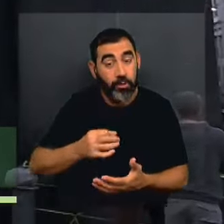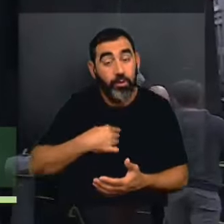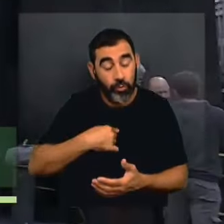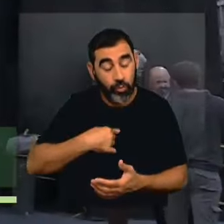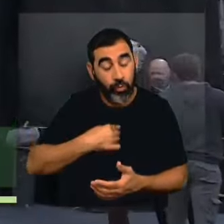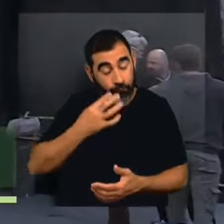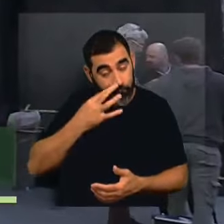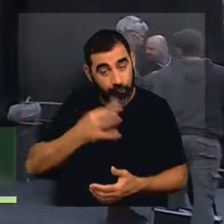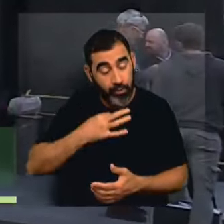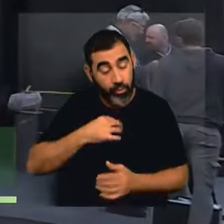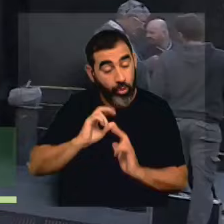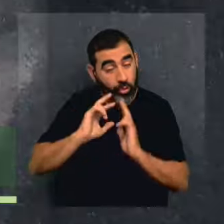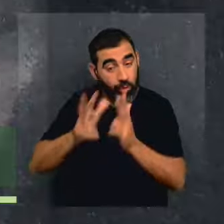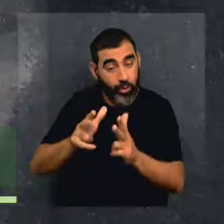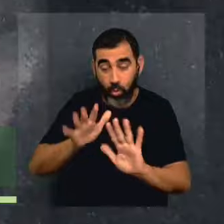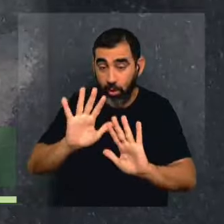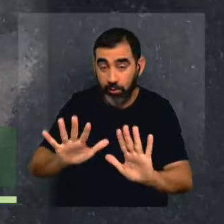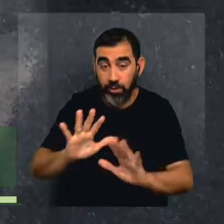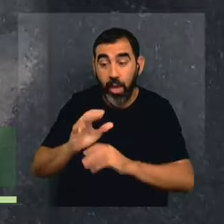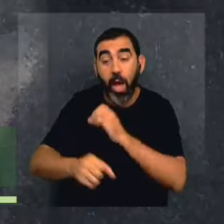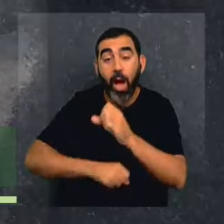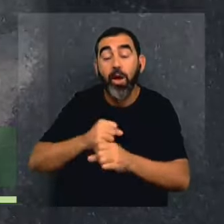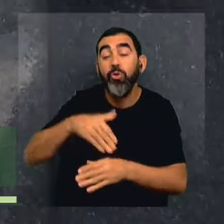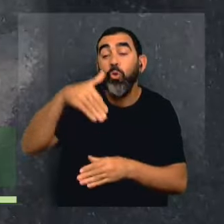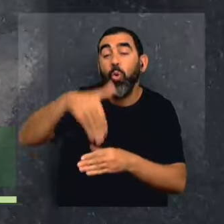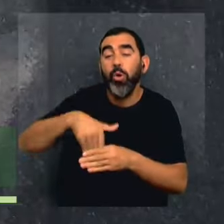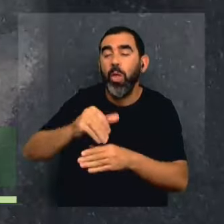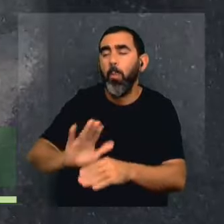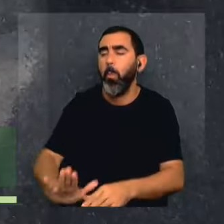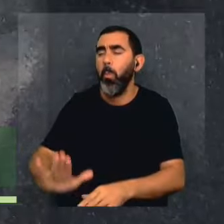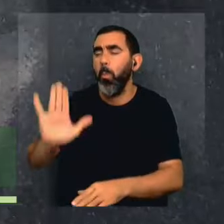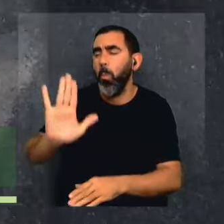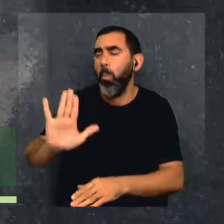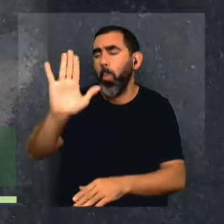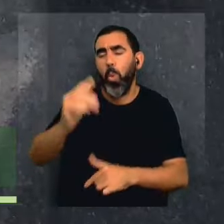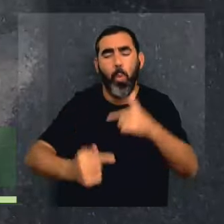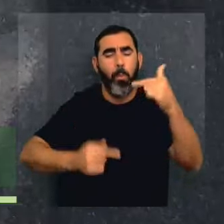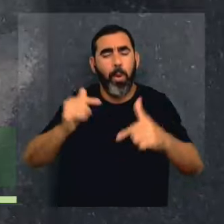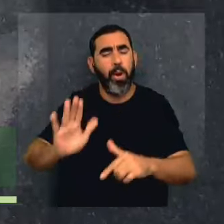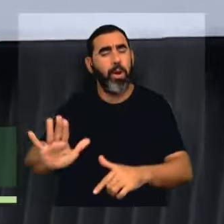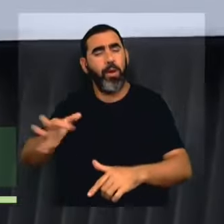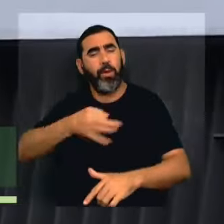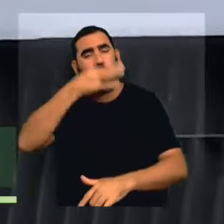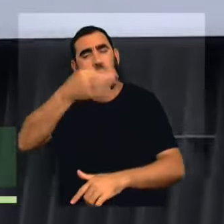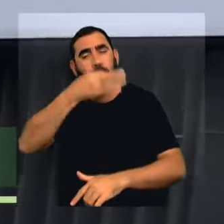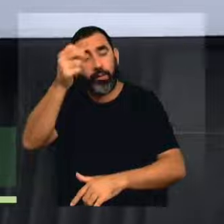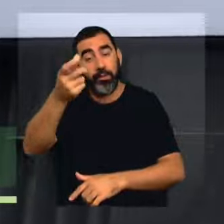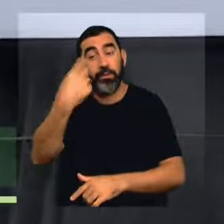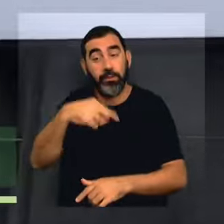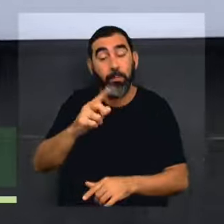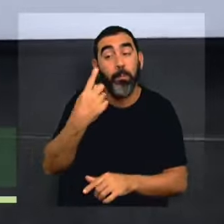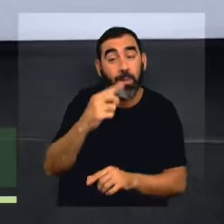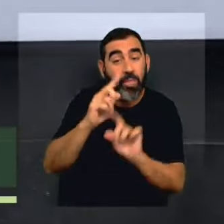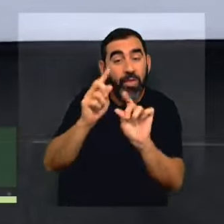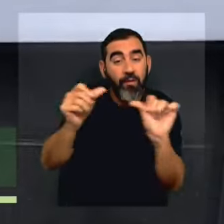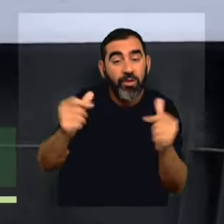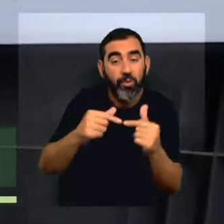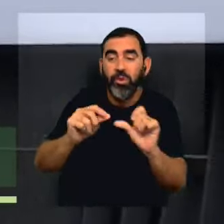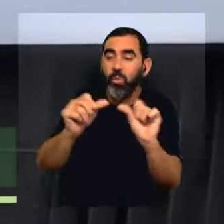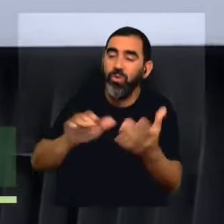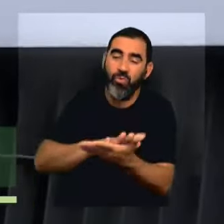Soy bastante crudo este en año electoral van a aparecer promesas de todo tipo Este pero cuando hubo que hacer las cosas no se